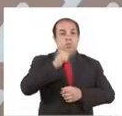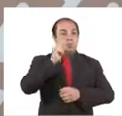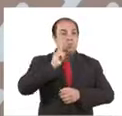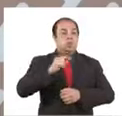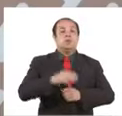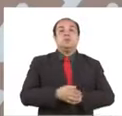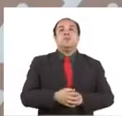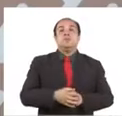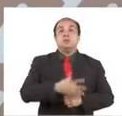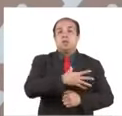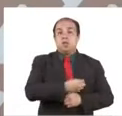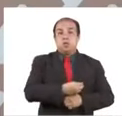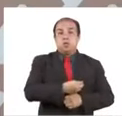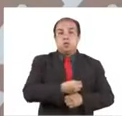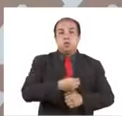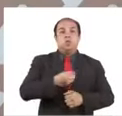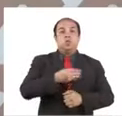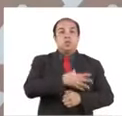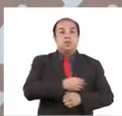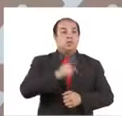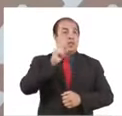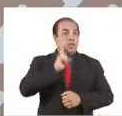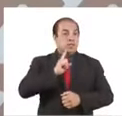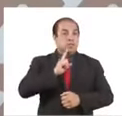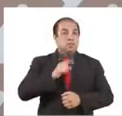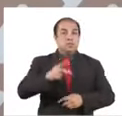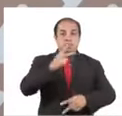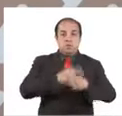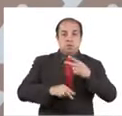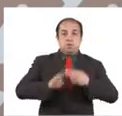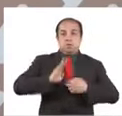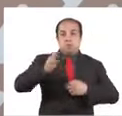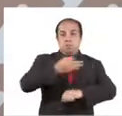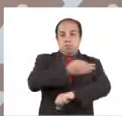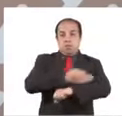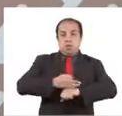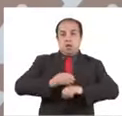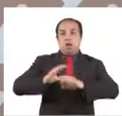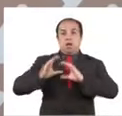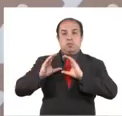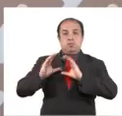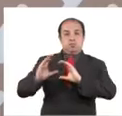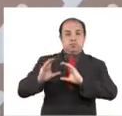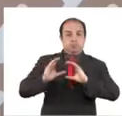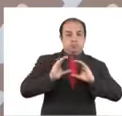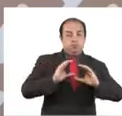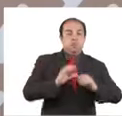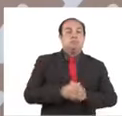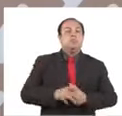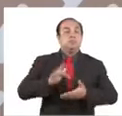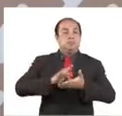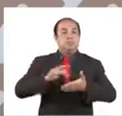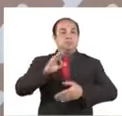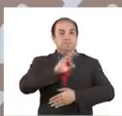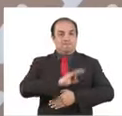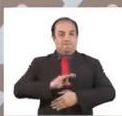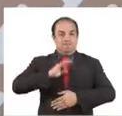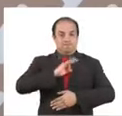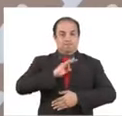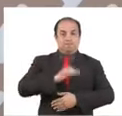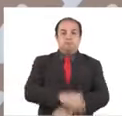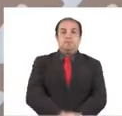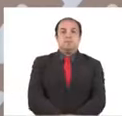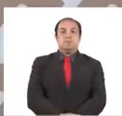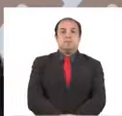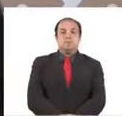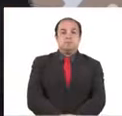hijas, estamos aquí como familia para cuidarlos. Muchas gracias y muchas, muchas felicidades.